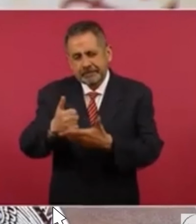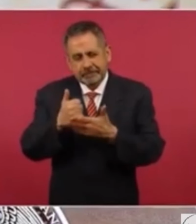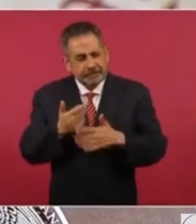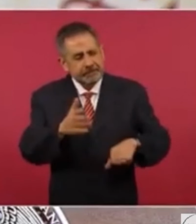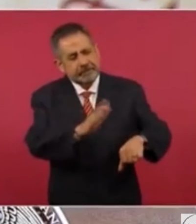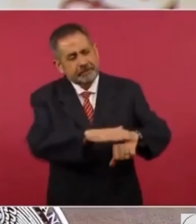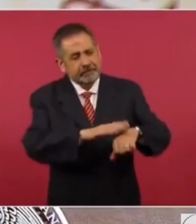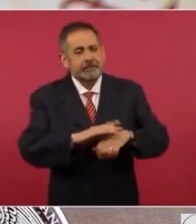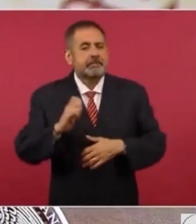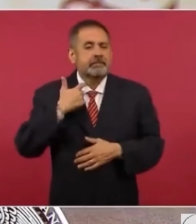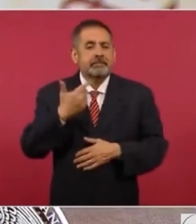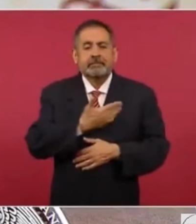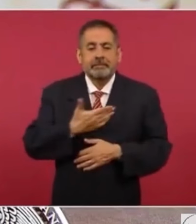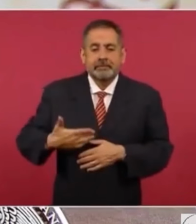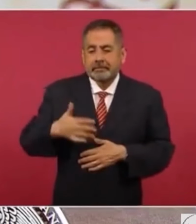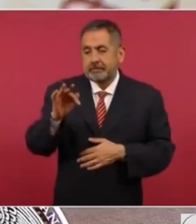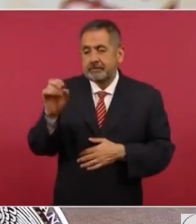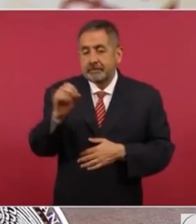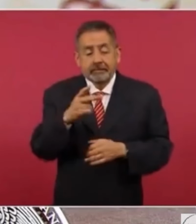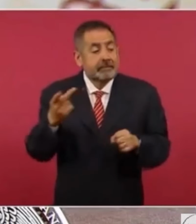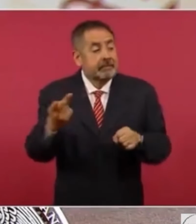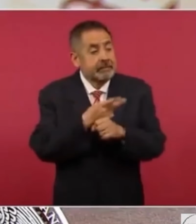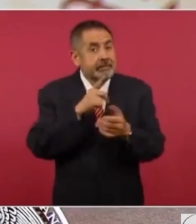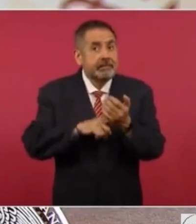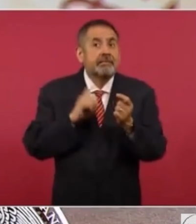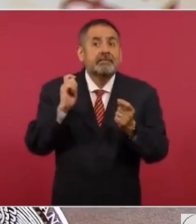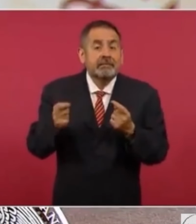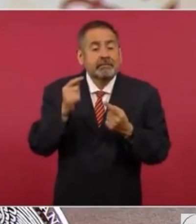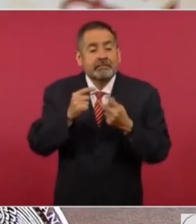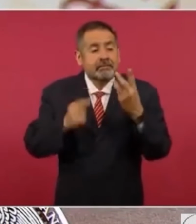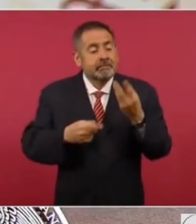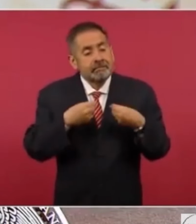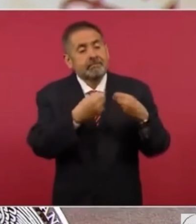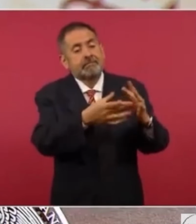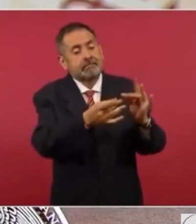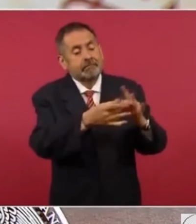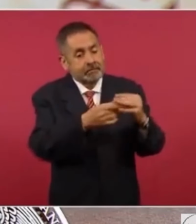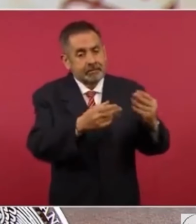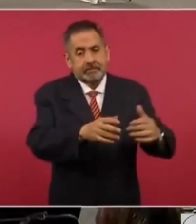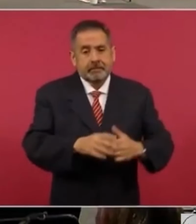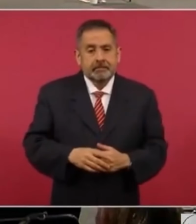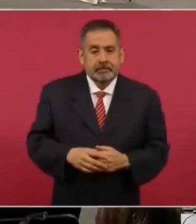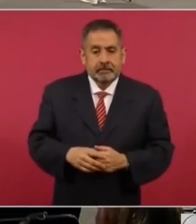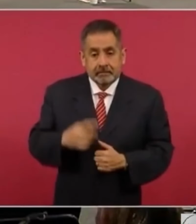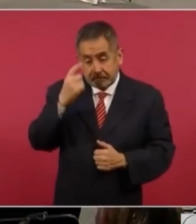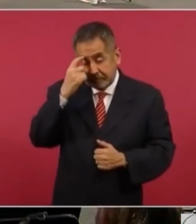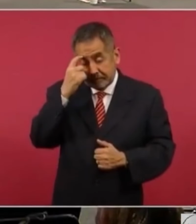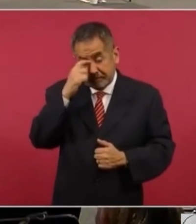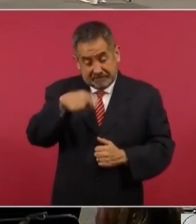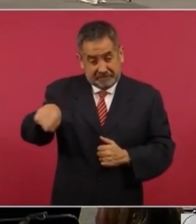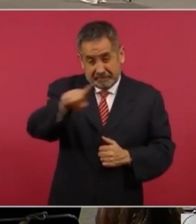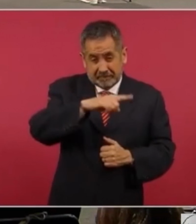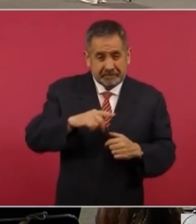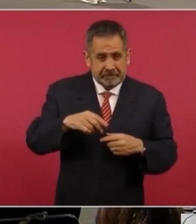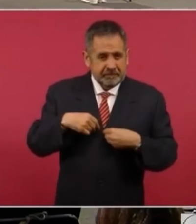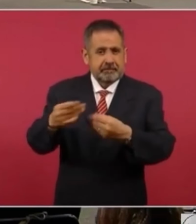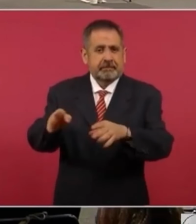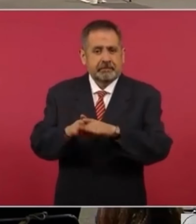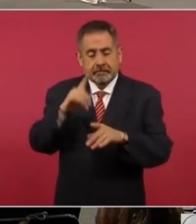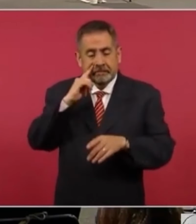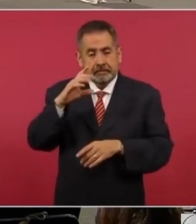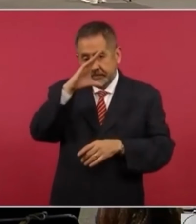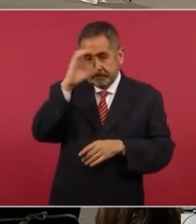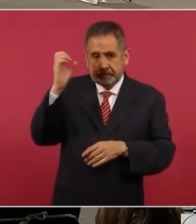expresidente Vicente Fox qué fue lo que pasó el domingo. Y le vamos a compartir, y a todos ustedes también, esta